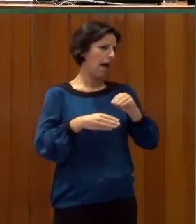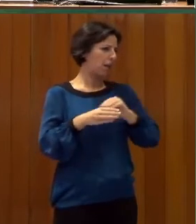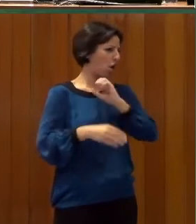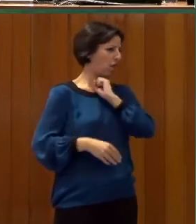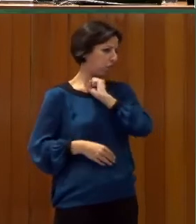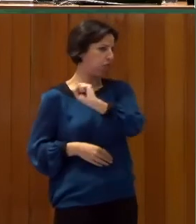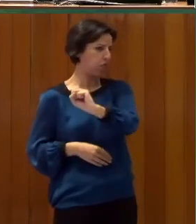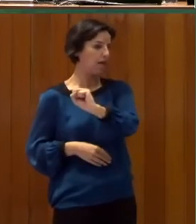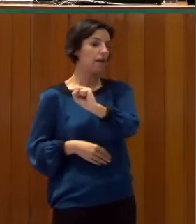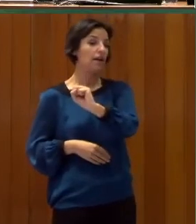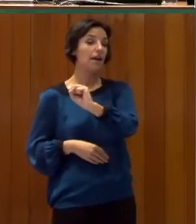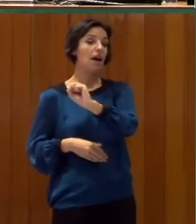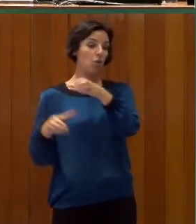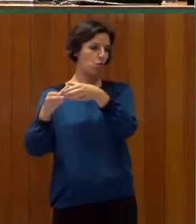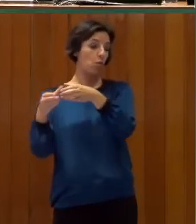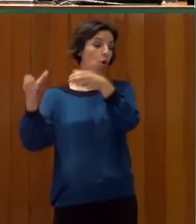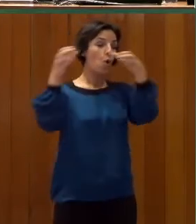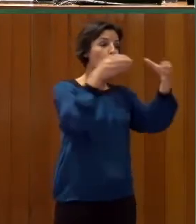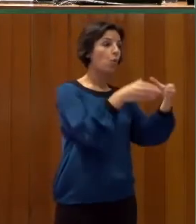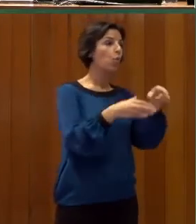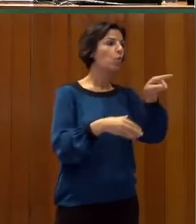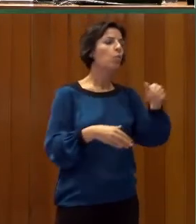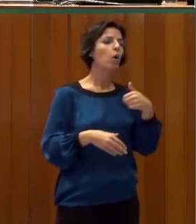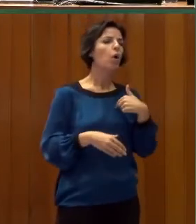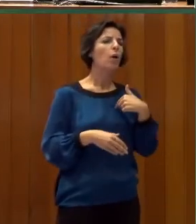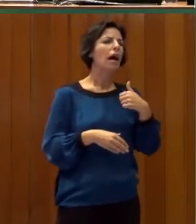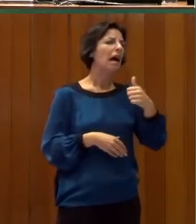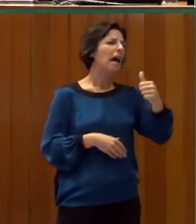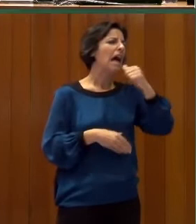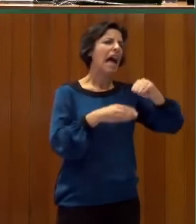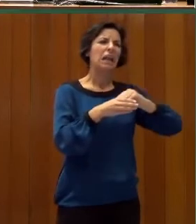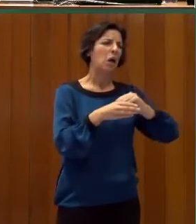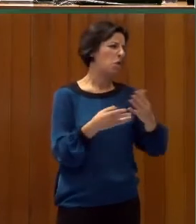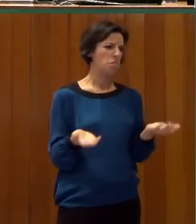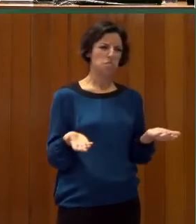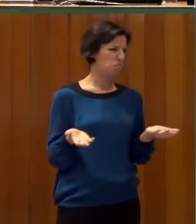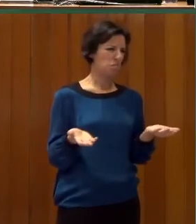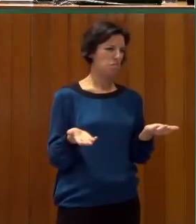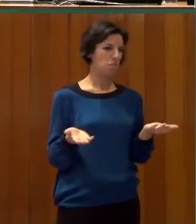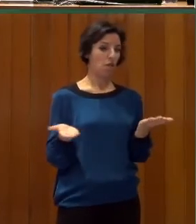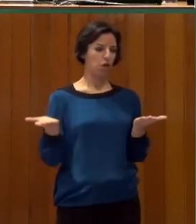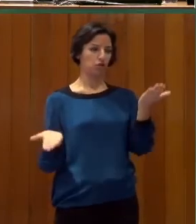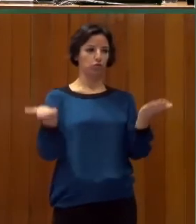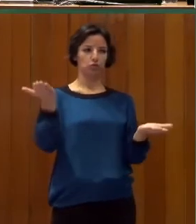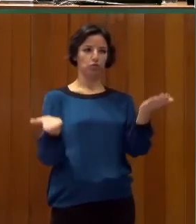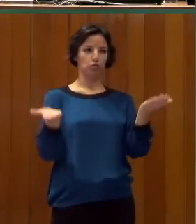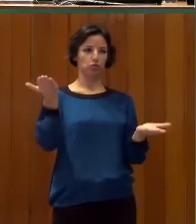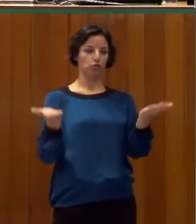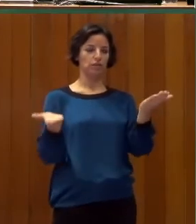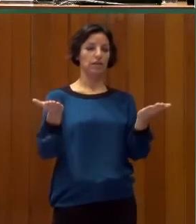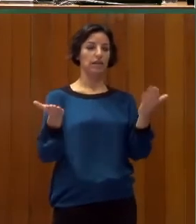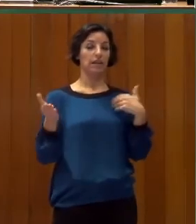un grupo control que tenía bajo riesgo de consumo de alcohol. Todos estos